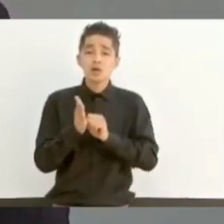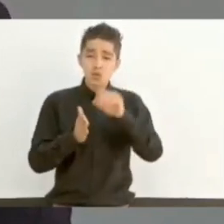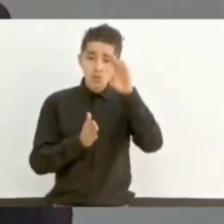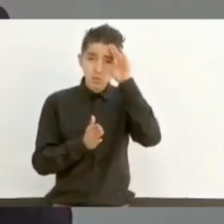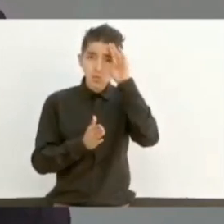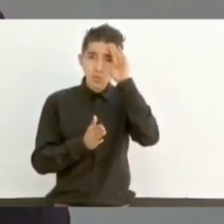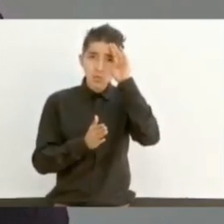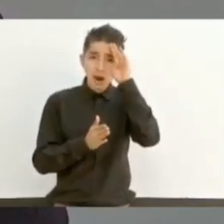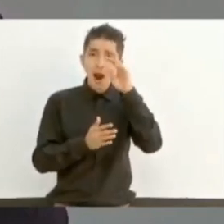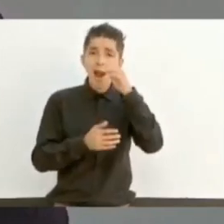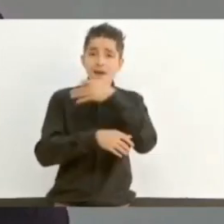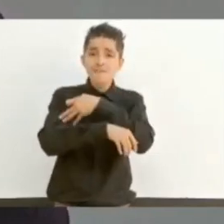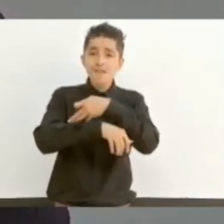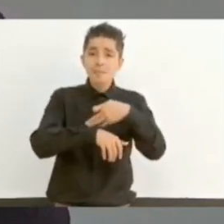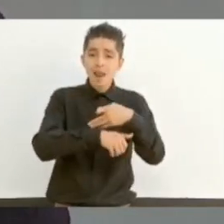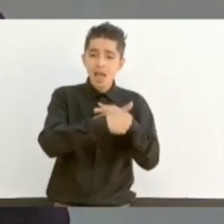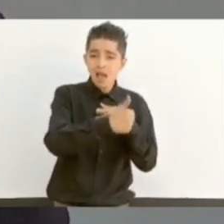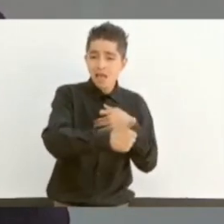por familia.